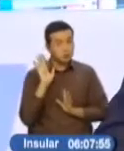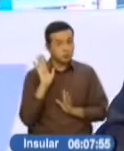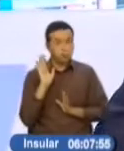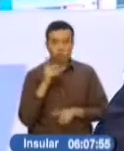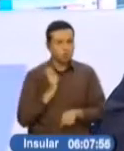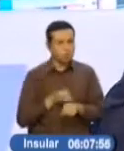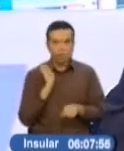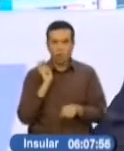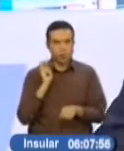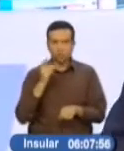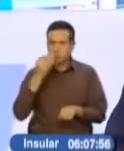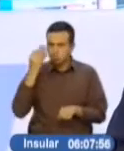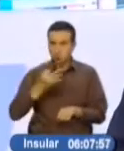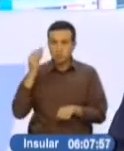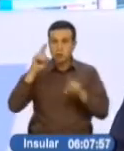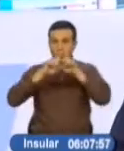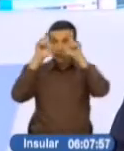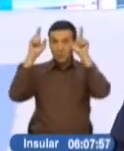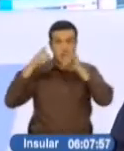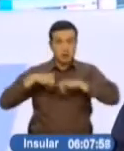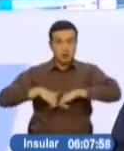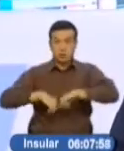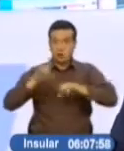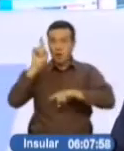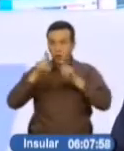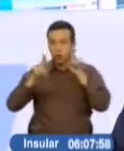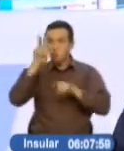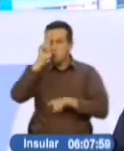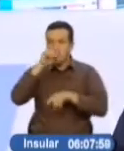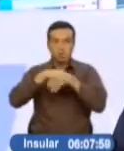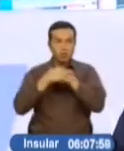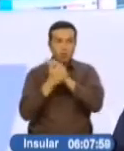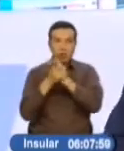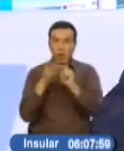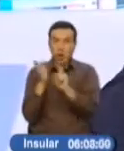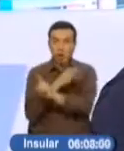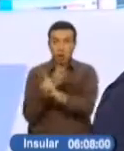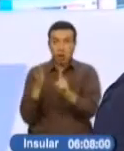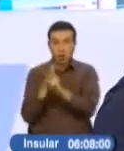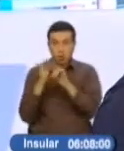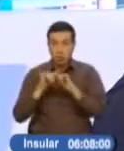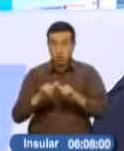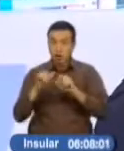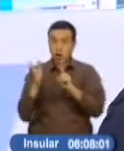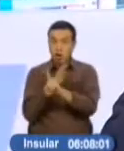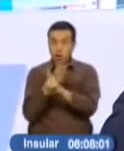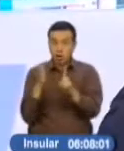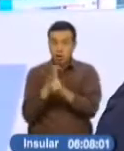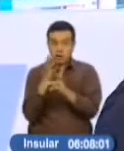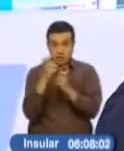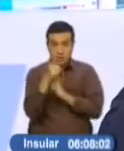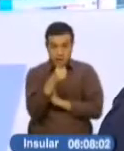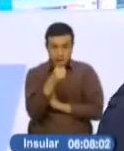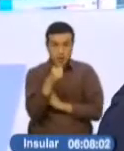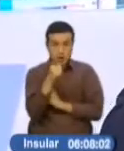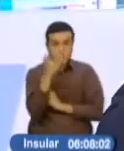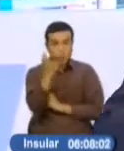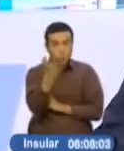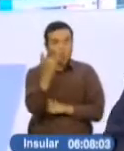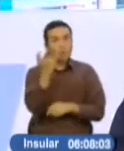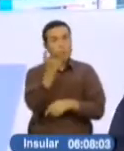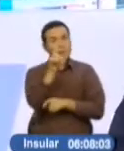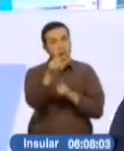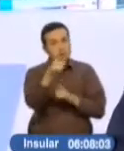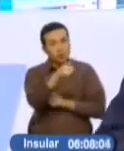mano el momento en el que empresas que continúen con el abuso, continúen con el engaño, continúen viéndole la cara a usted, compañera,